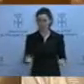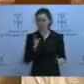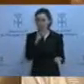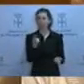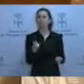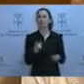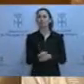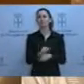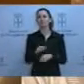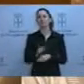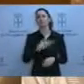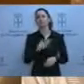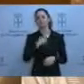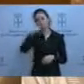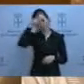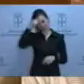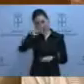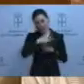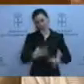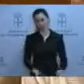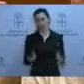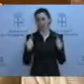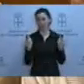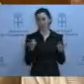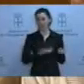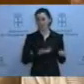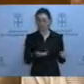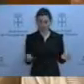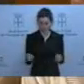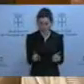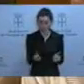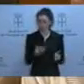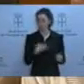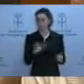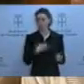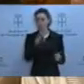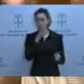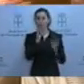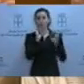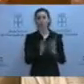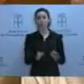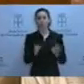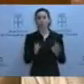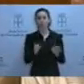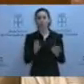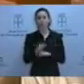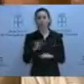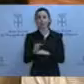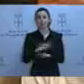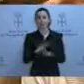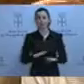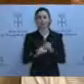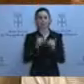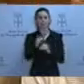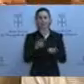dinero mantener un patrimonio cultural. Y no puedes tener mano de 9 ayuntamientos pequeñitos que tenemos en Asturias que sobrepasa todas sus posibilidades de financiación, dejarles a ellos la